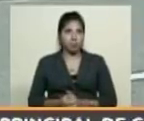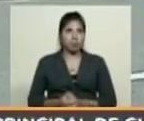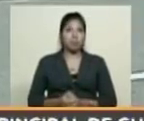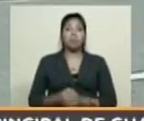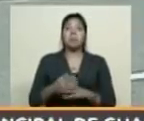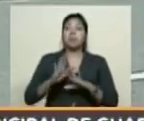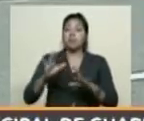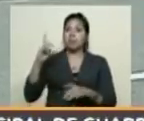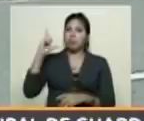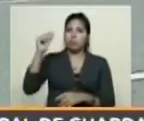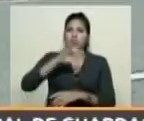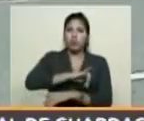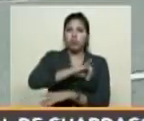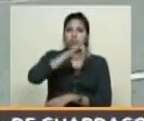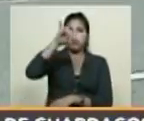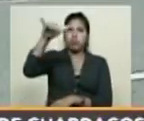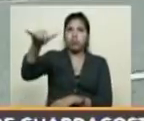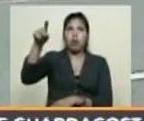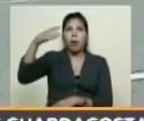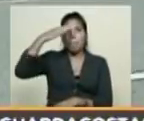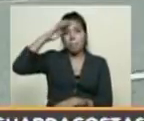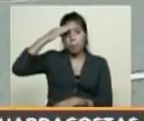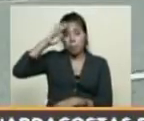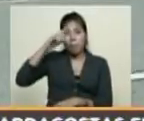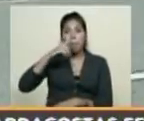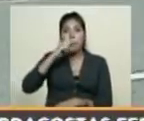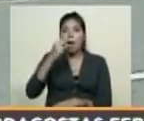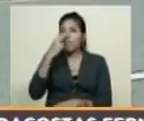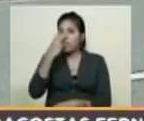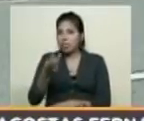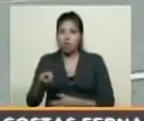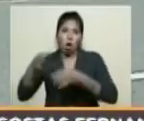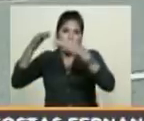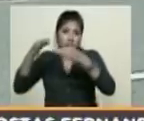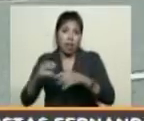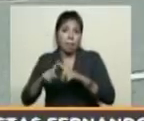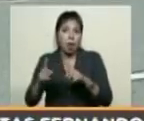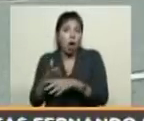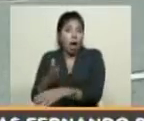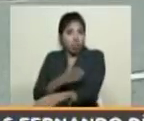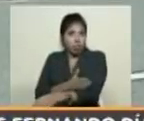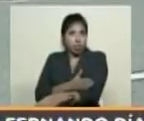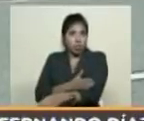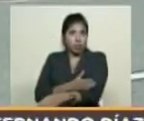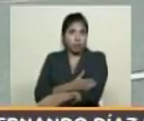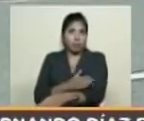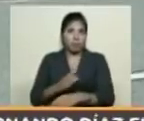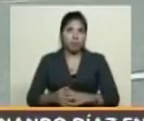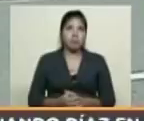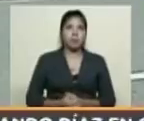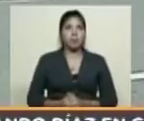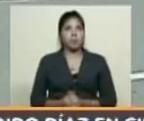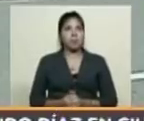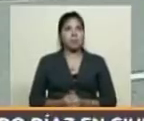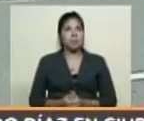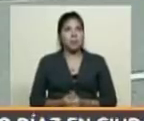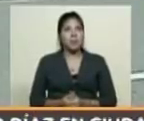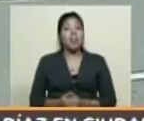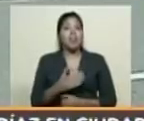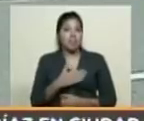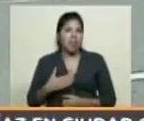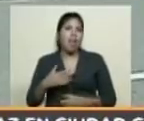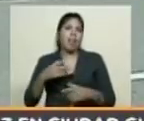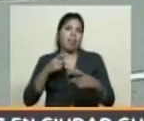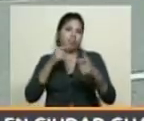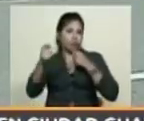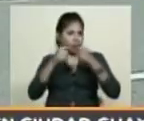Moros hacia La Habana, Cuba, para una visita oficial. Pero antes de su salida, el jefe de Estado venezolano va a comparecer ante los medios de